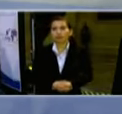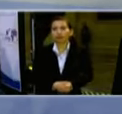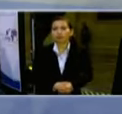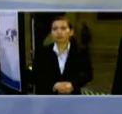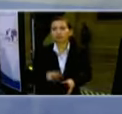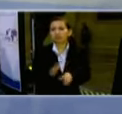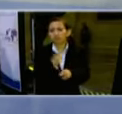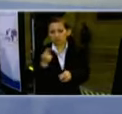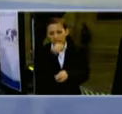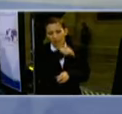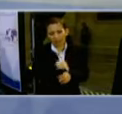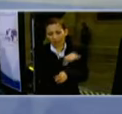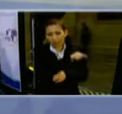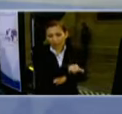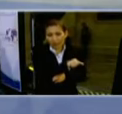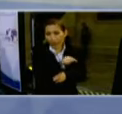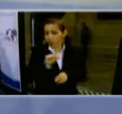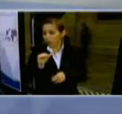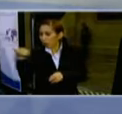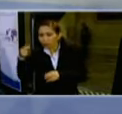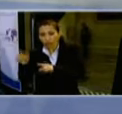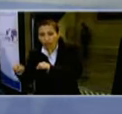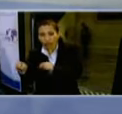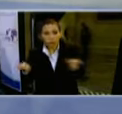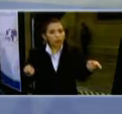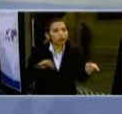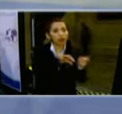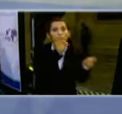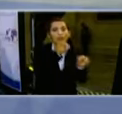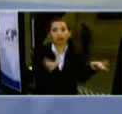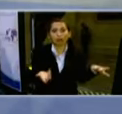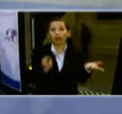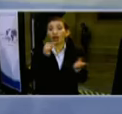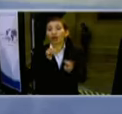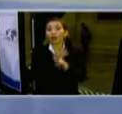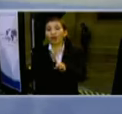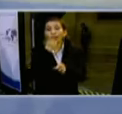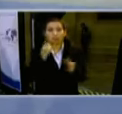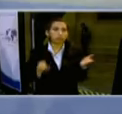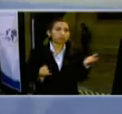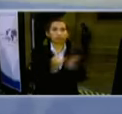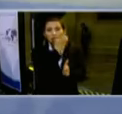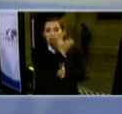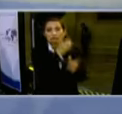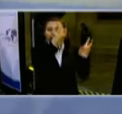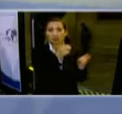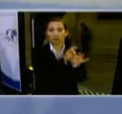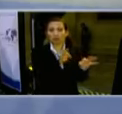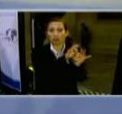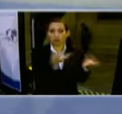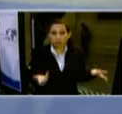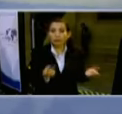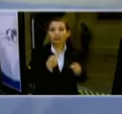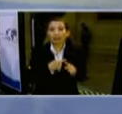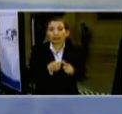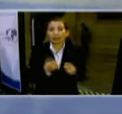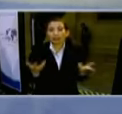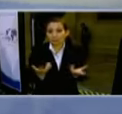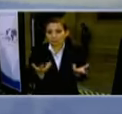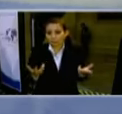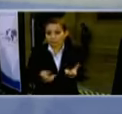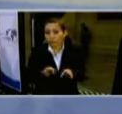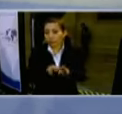¿Por qué en estas y no en otras? ¿Quién definió que eran pertinentes los temas que manejan? Y lo más importante, ¿cómo es